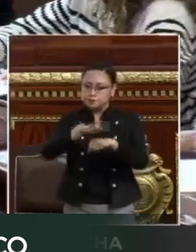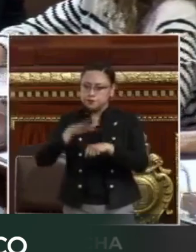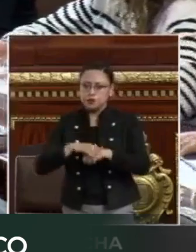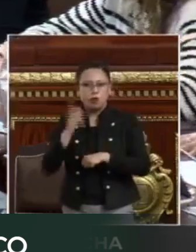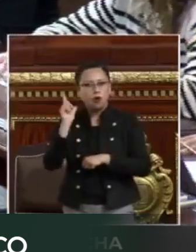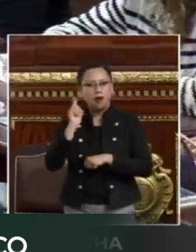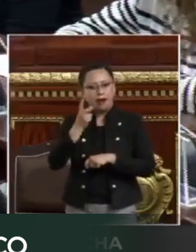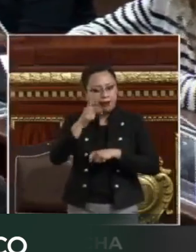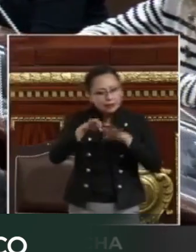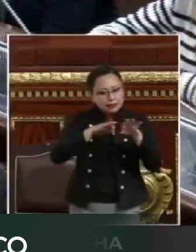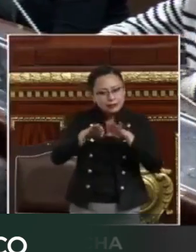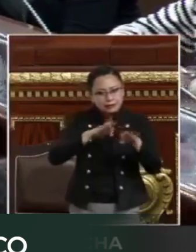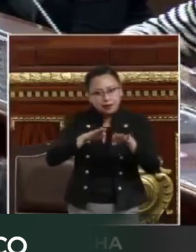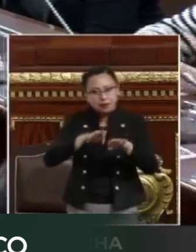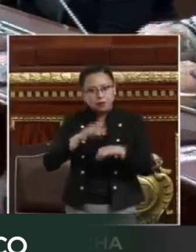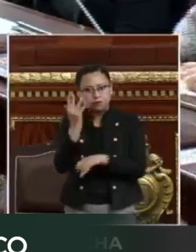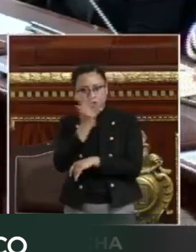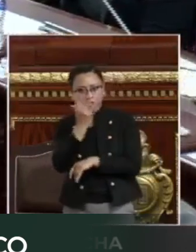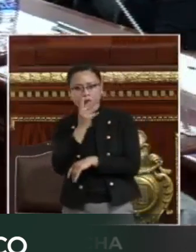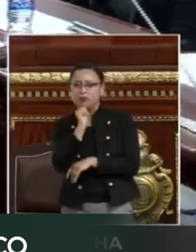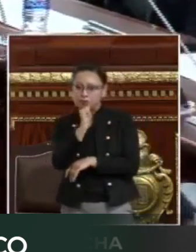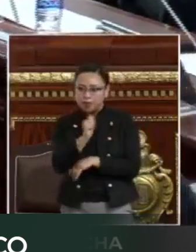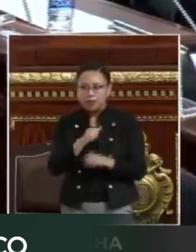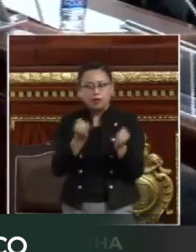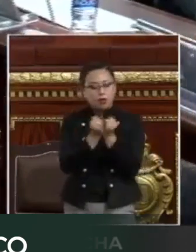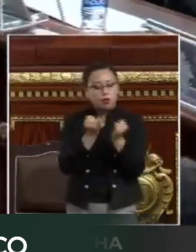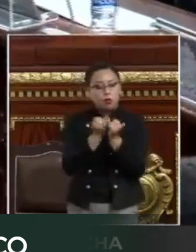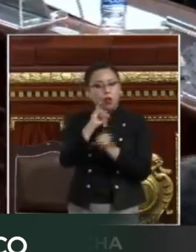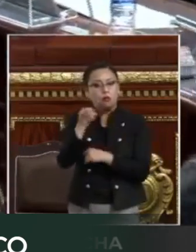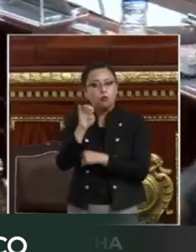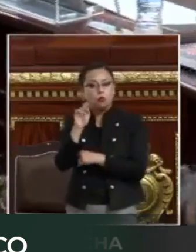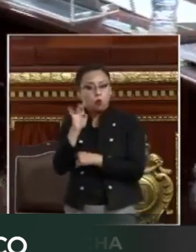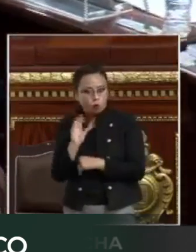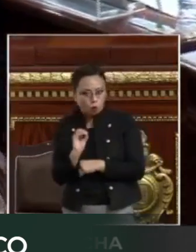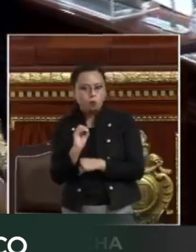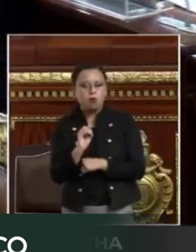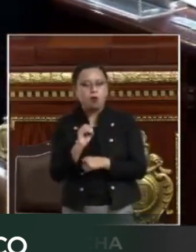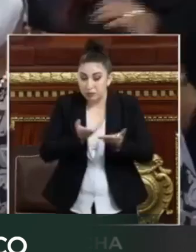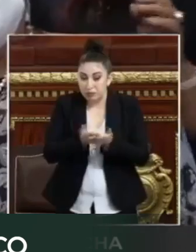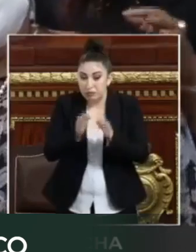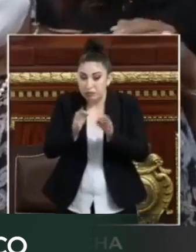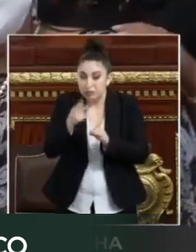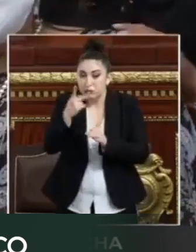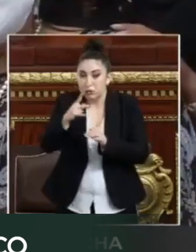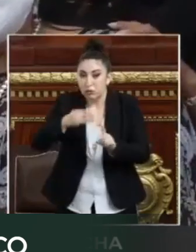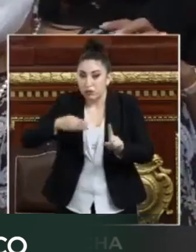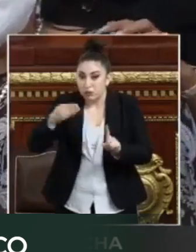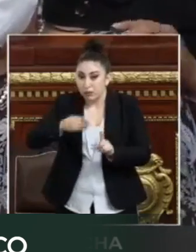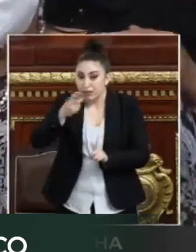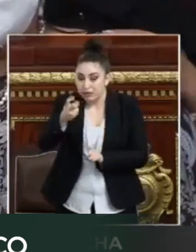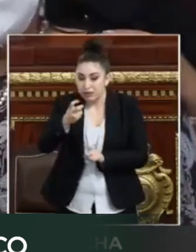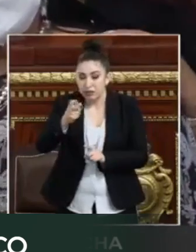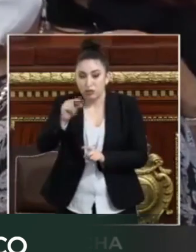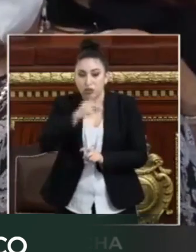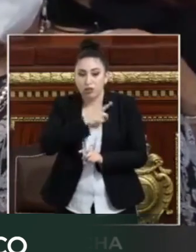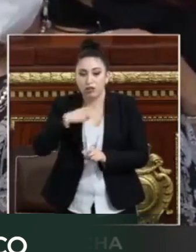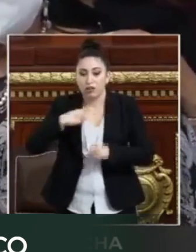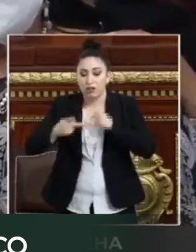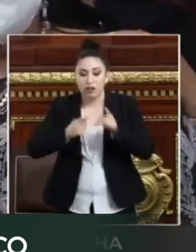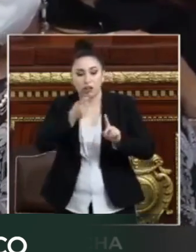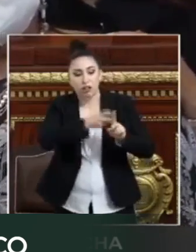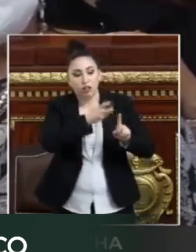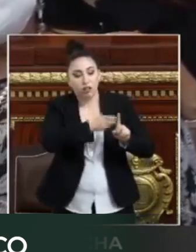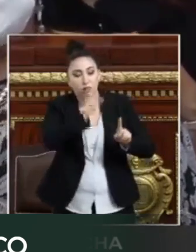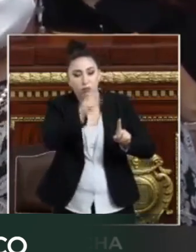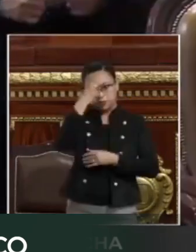Albarrán, José Mercado Guaida, José Octavio Rivero Villaseñor y Leticia Estrada Hernández. De inmediato tomaron